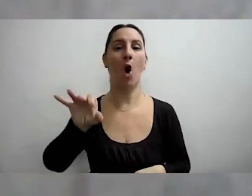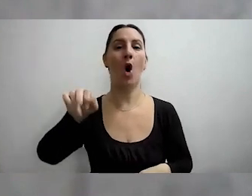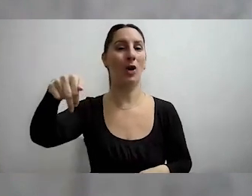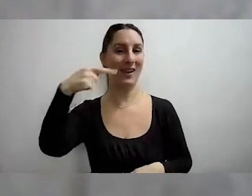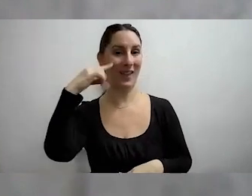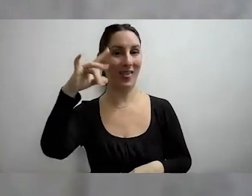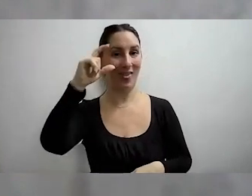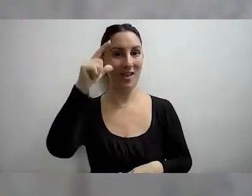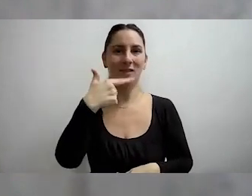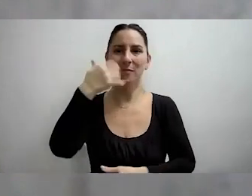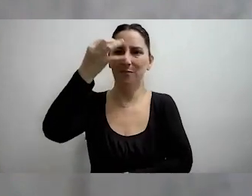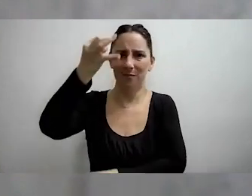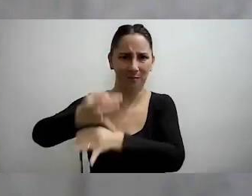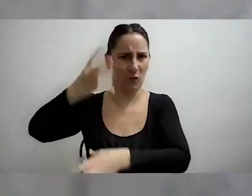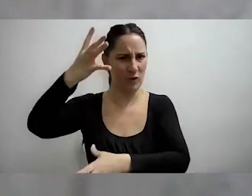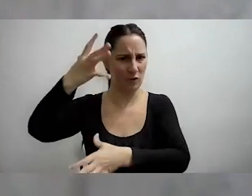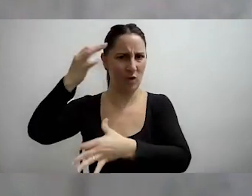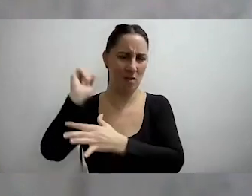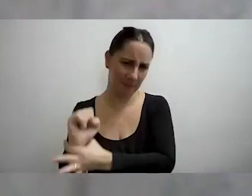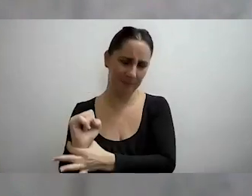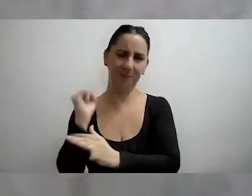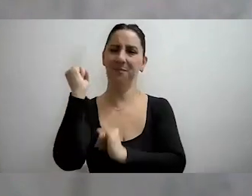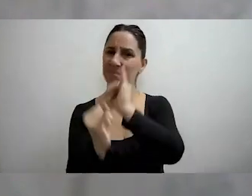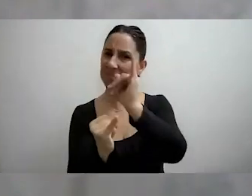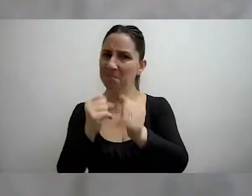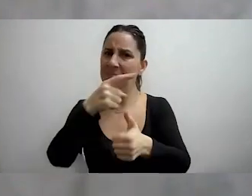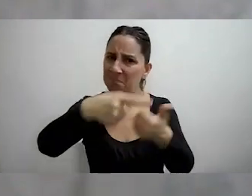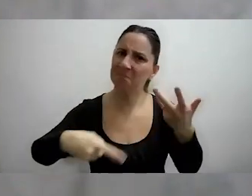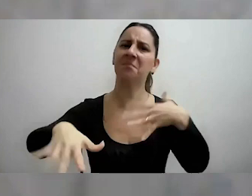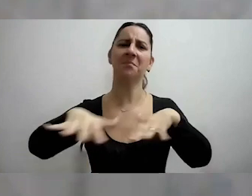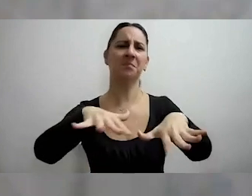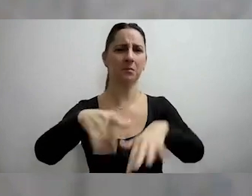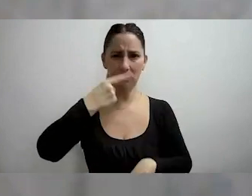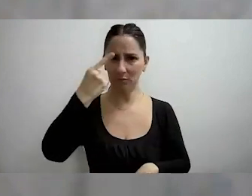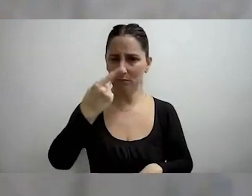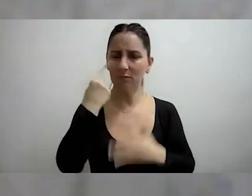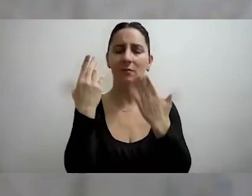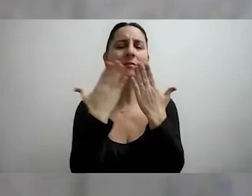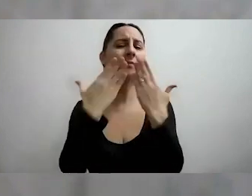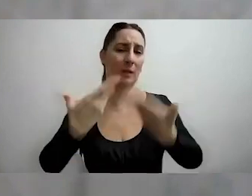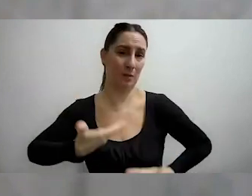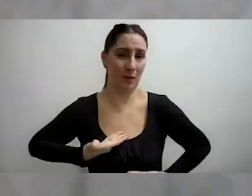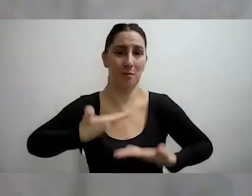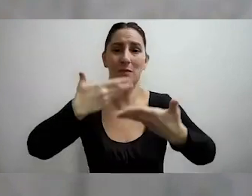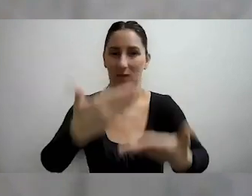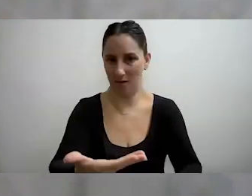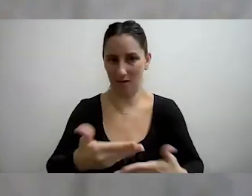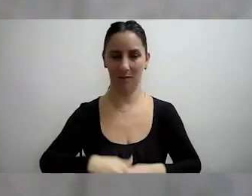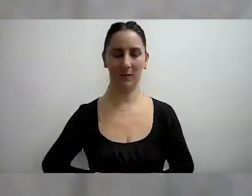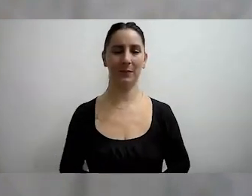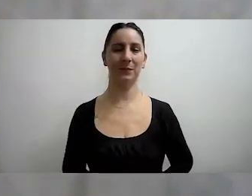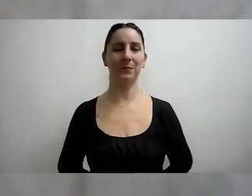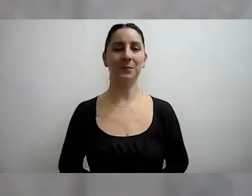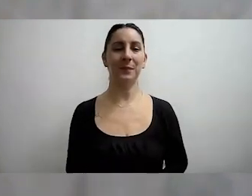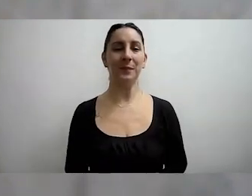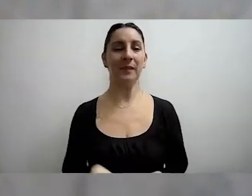con profesionales independientes, ¿no? Así que todo muy interesante. Muchas gracias por la invitación nuevamente. Y bueno, vamos a